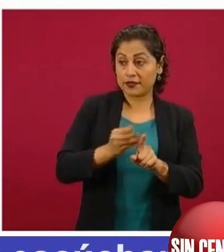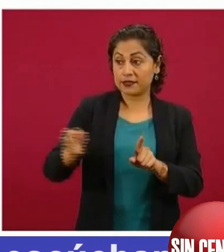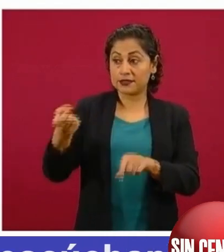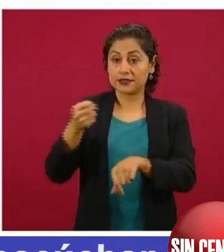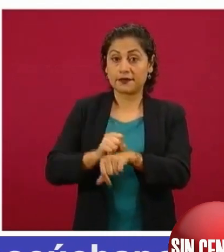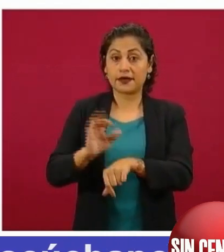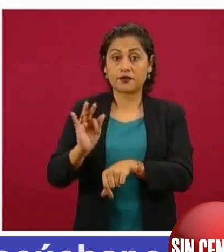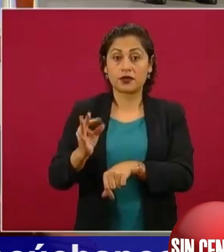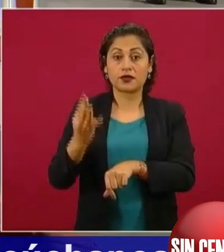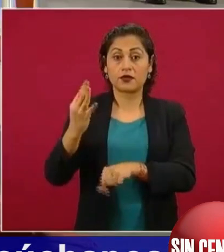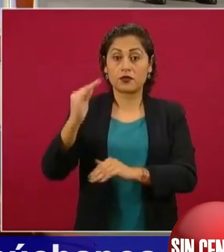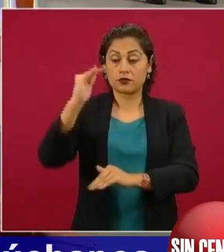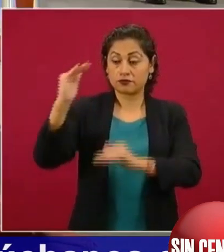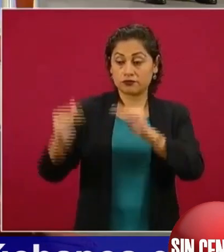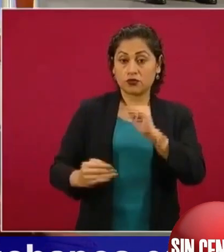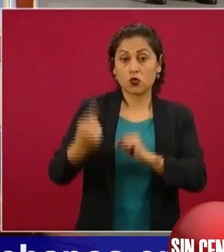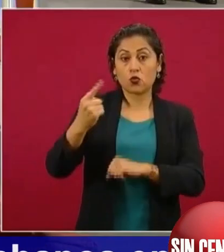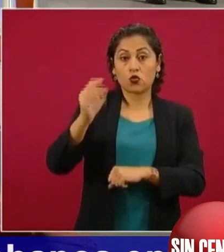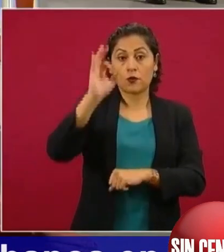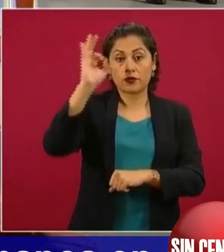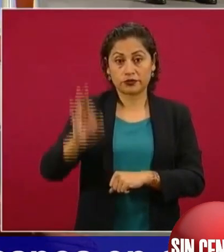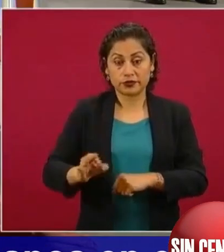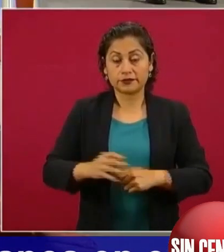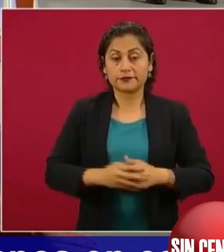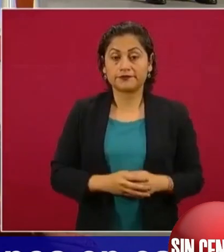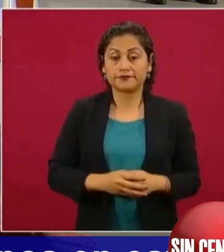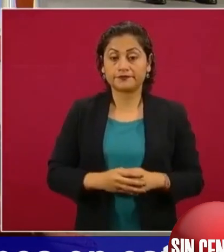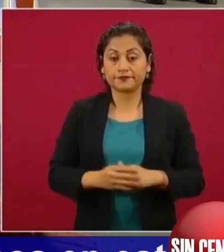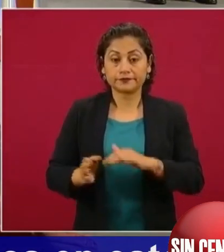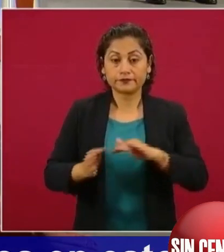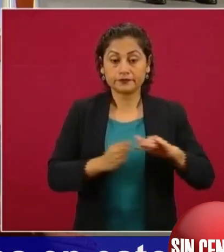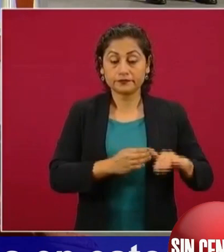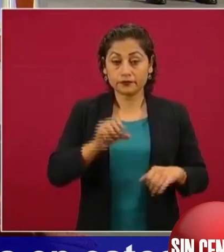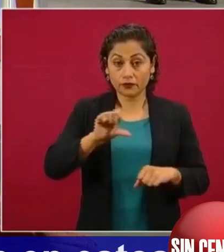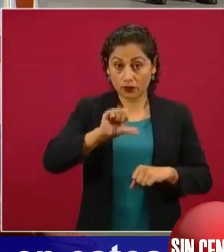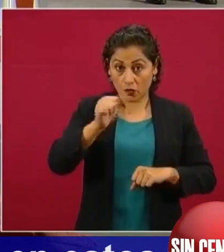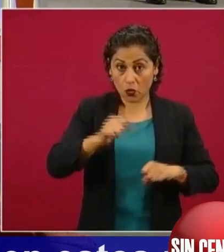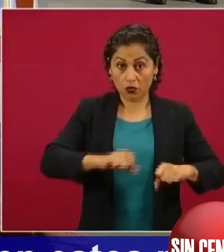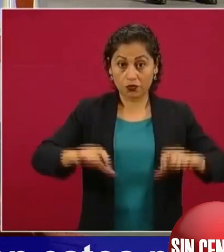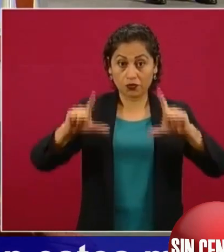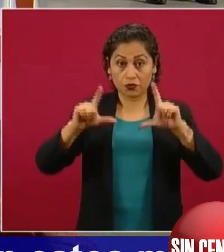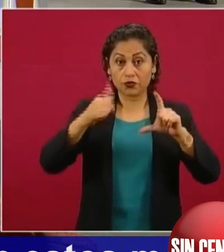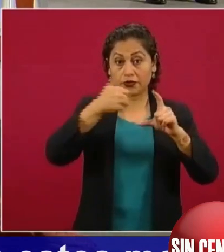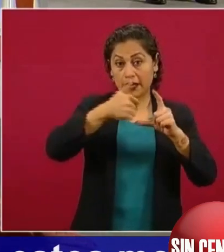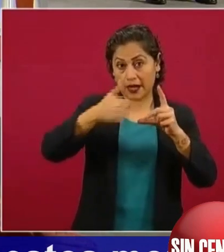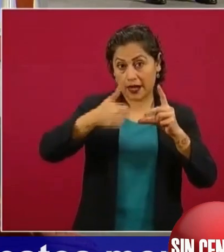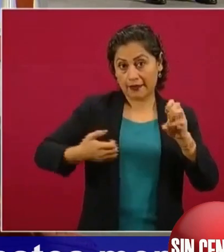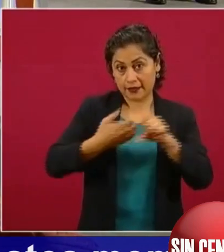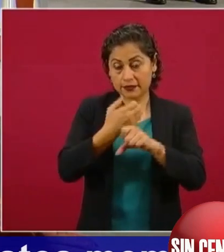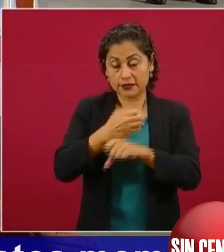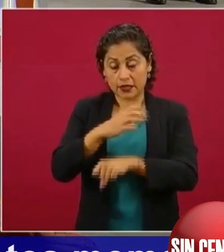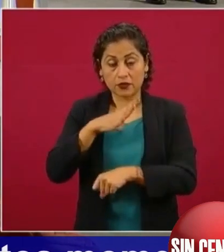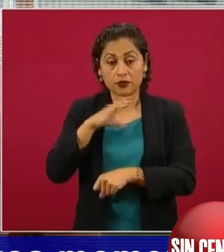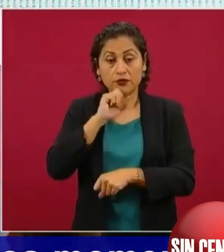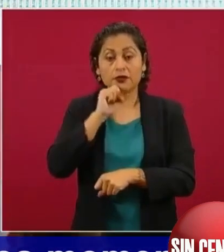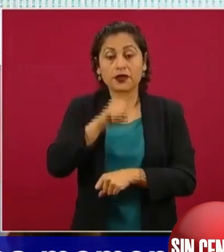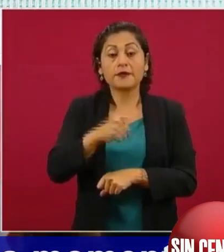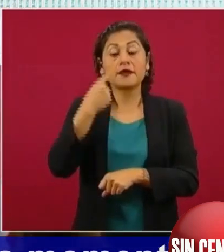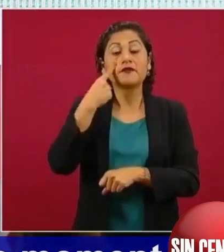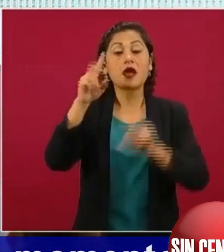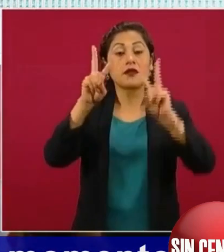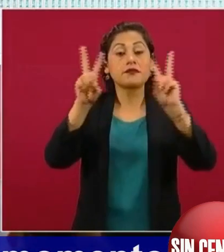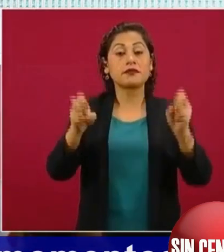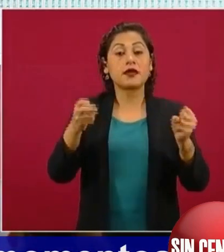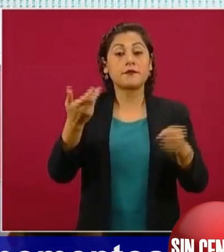de 1%. La siguiente. Y este tipo de curva, que lo veremos también para los 32 estados, es la hospitalización. La